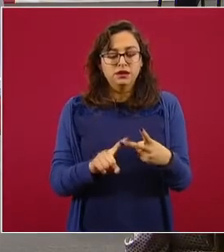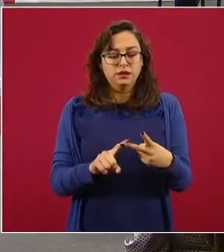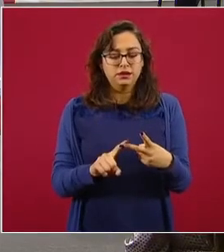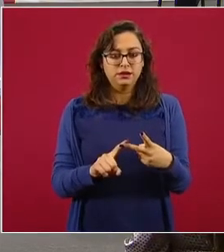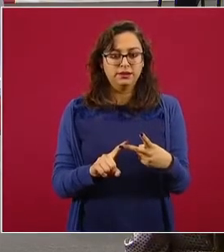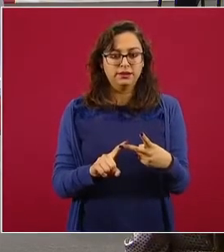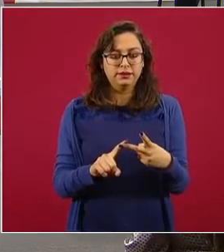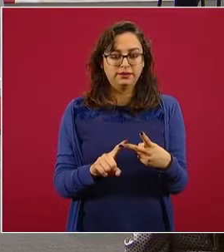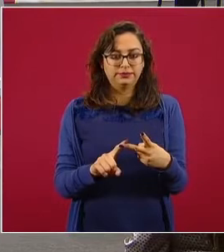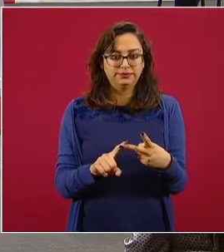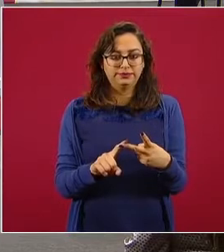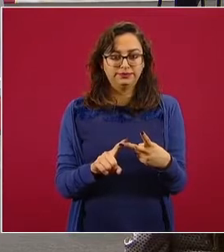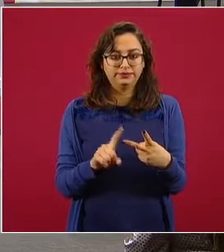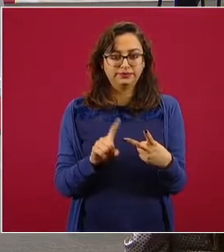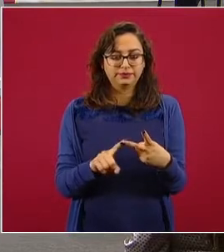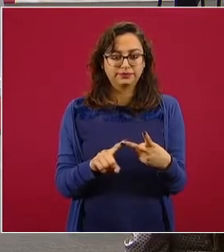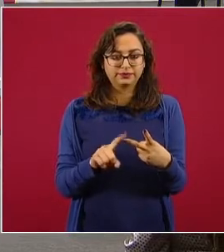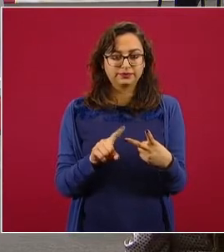adelante por favor.